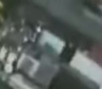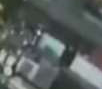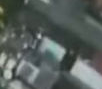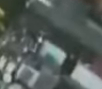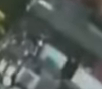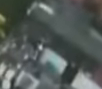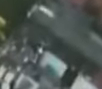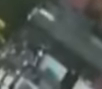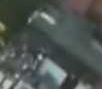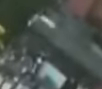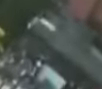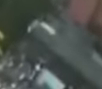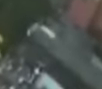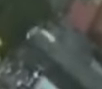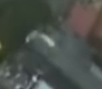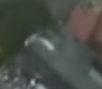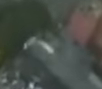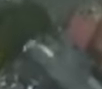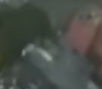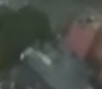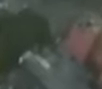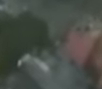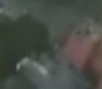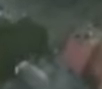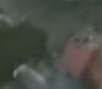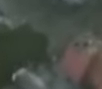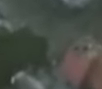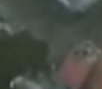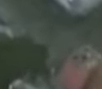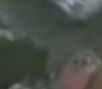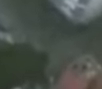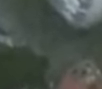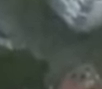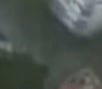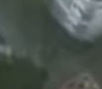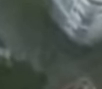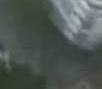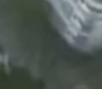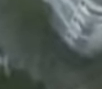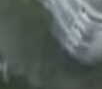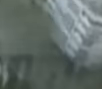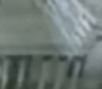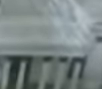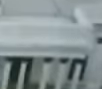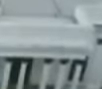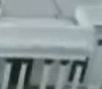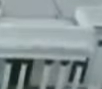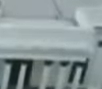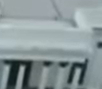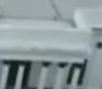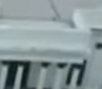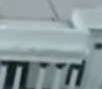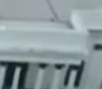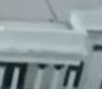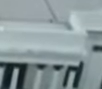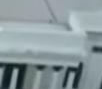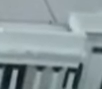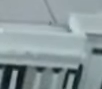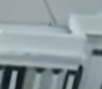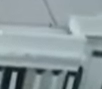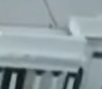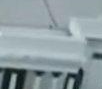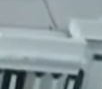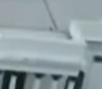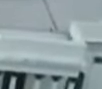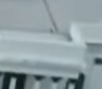del laudo arbitral de París de 1899. La Ley Orgánica para la Defensa de la Guayana Esequiba tiene su origen en